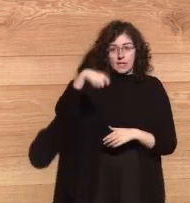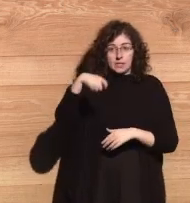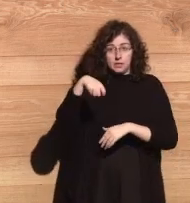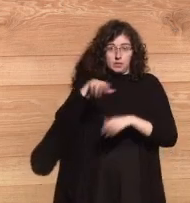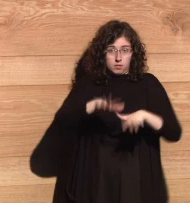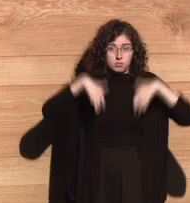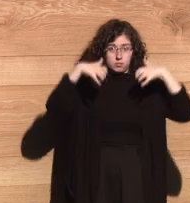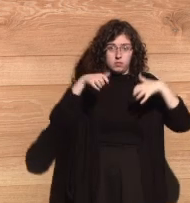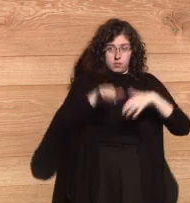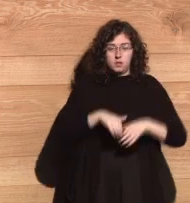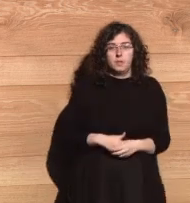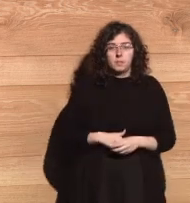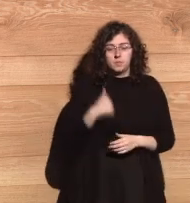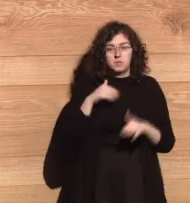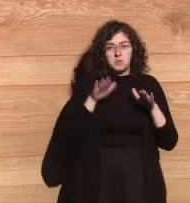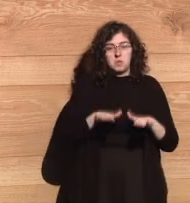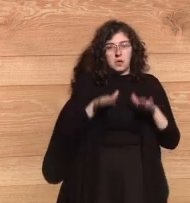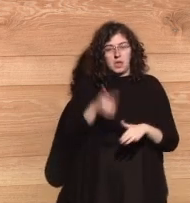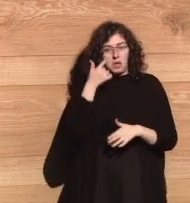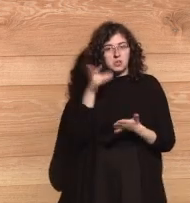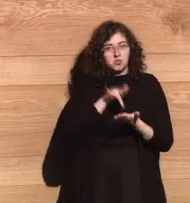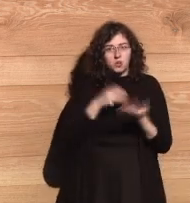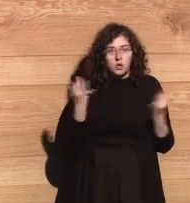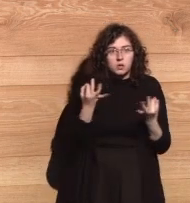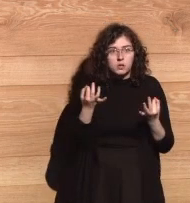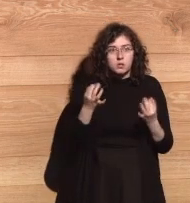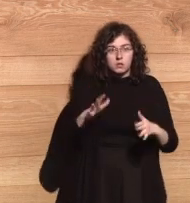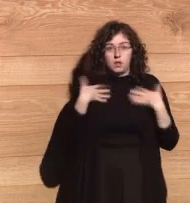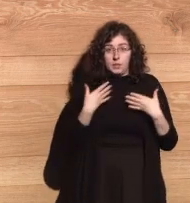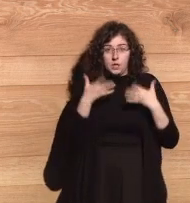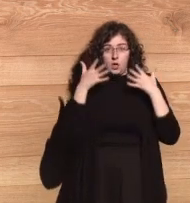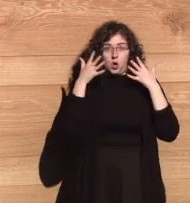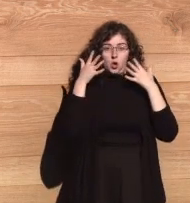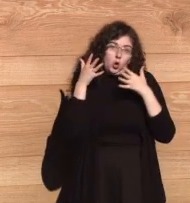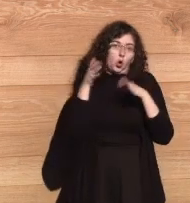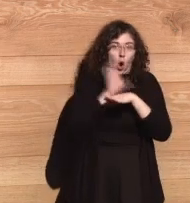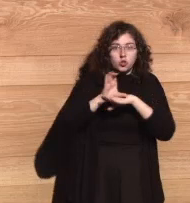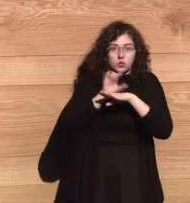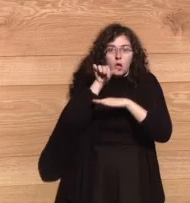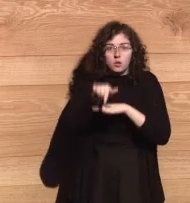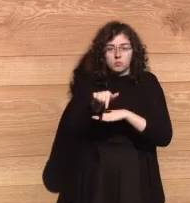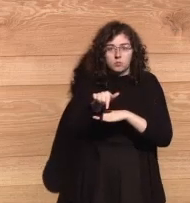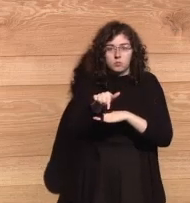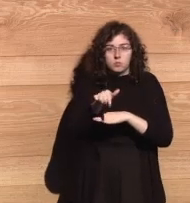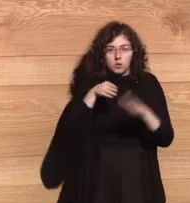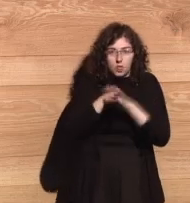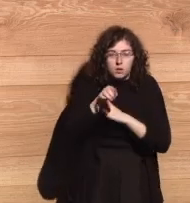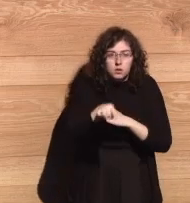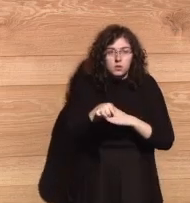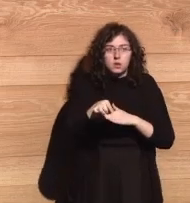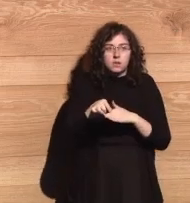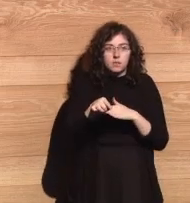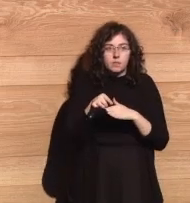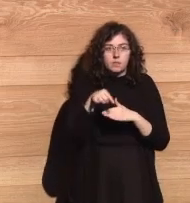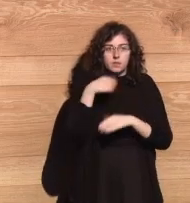¿no? Y me quedo allí a ver qué pasa y de repente aparece este consejero y empieza a hacer